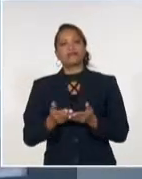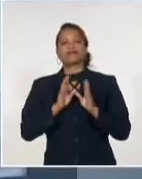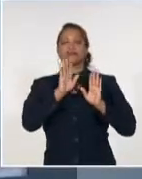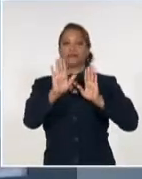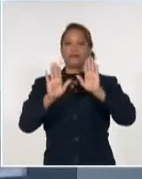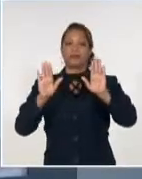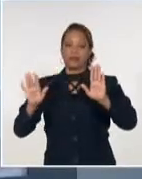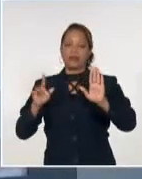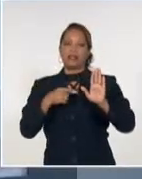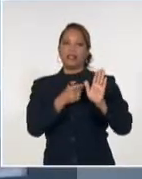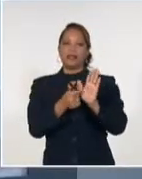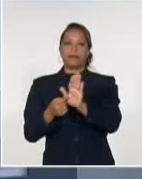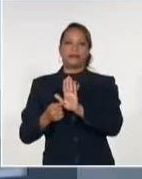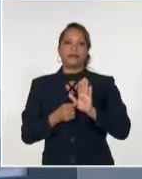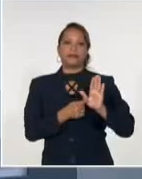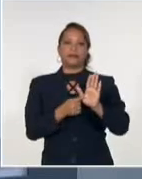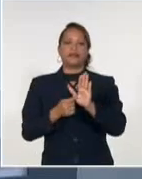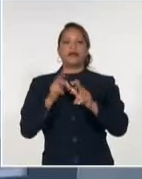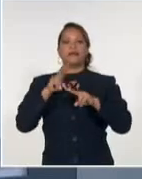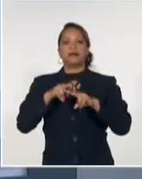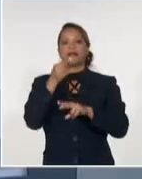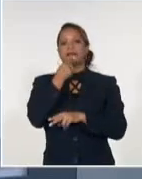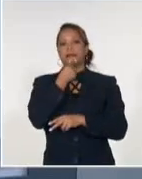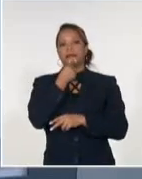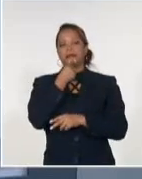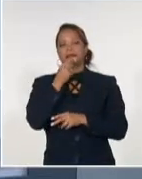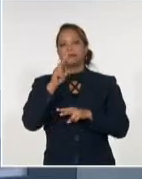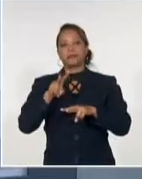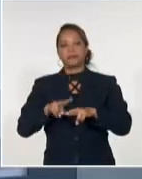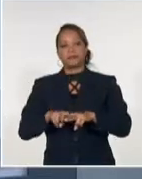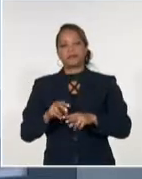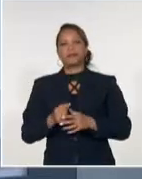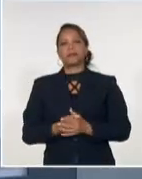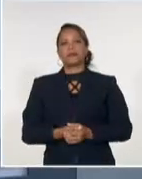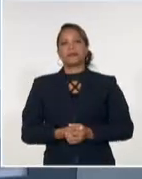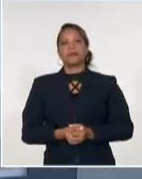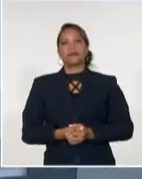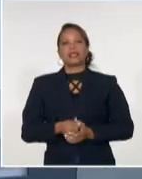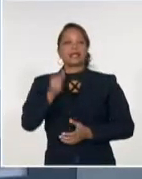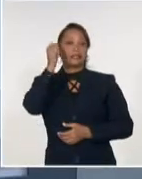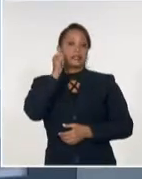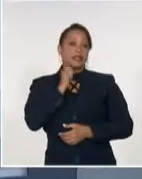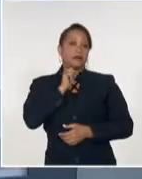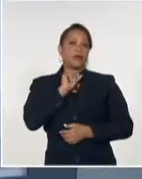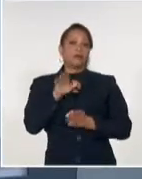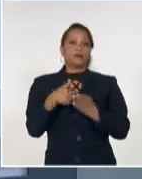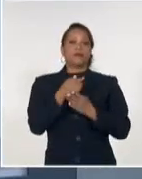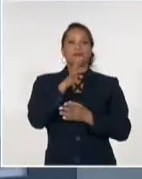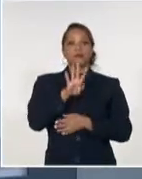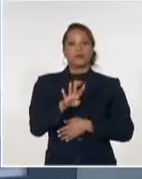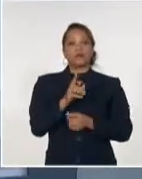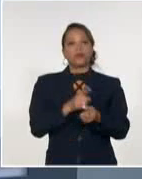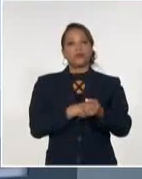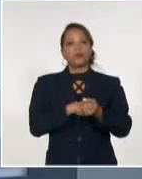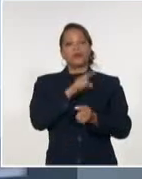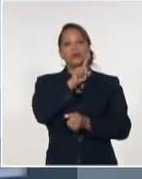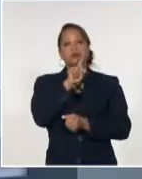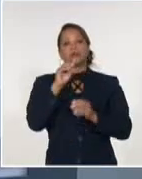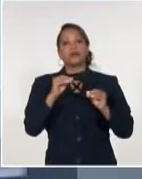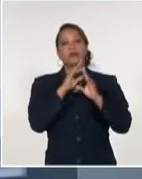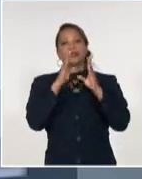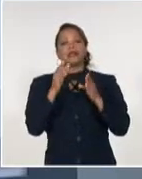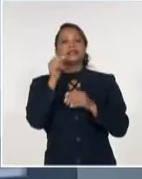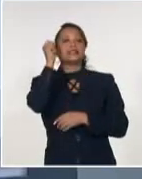Chorro, en La Habana Vieja, acá en la capital. El sábado 4 tendremos, como es habitual, a las 11 de la mañana, el Sábado del Libro. El Sábado del